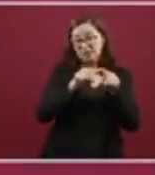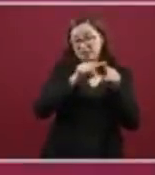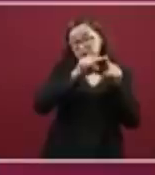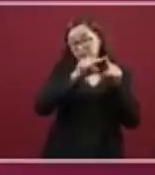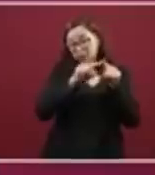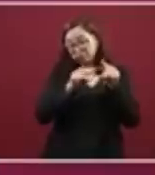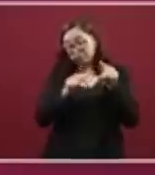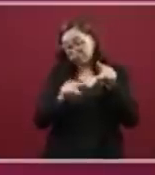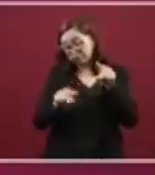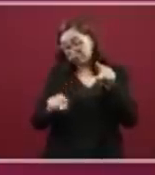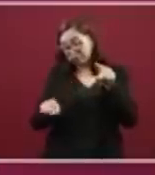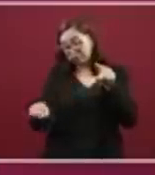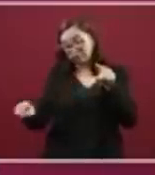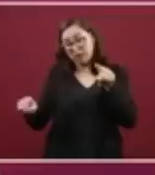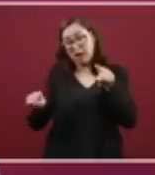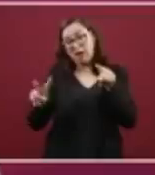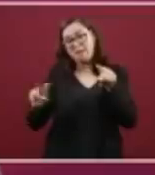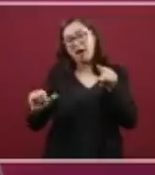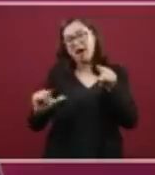Valladolid,